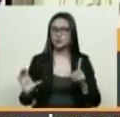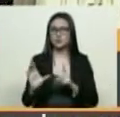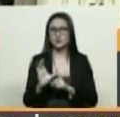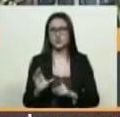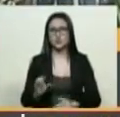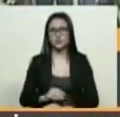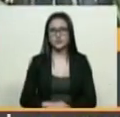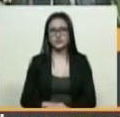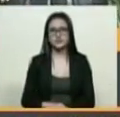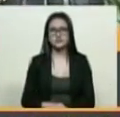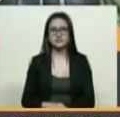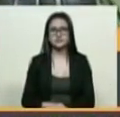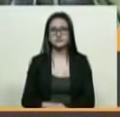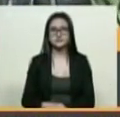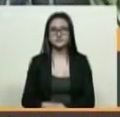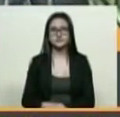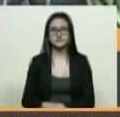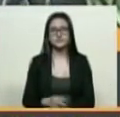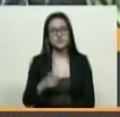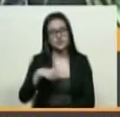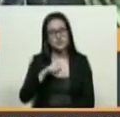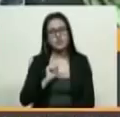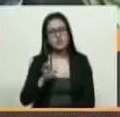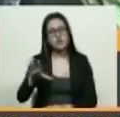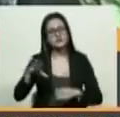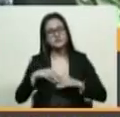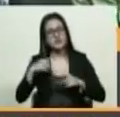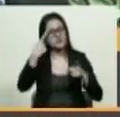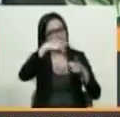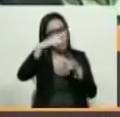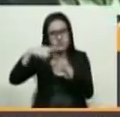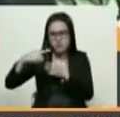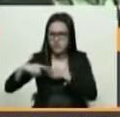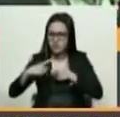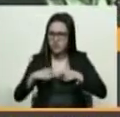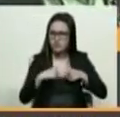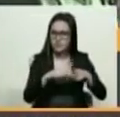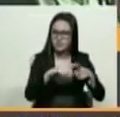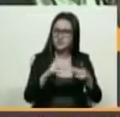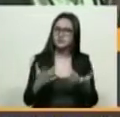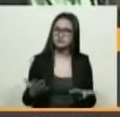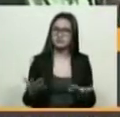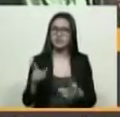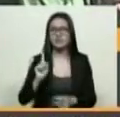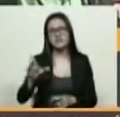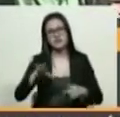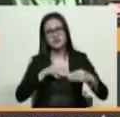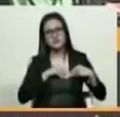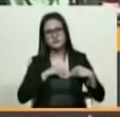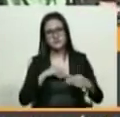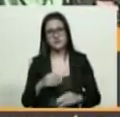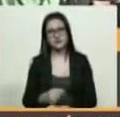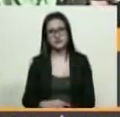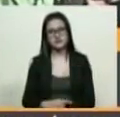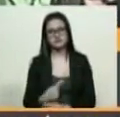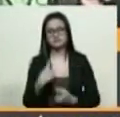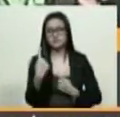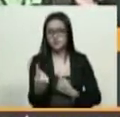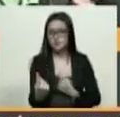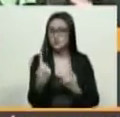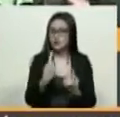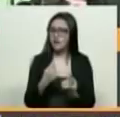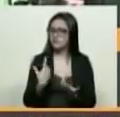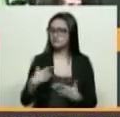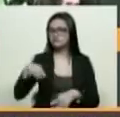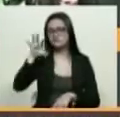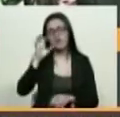debemos aceptar la diversidad que reclamamos para nosotros también en el otro. Y sobre todo